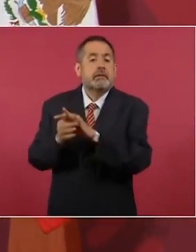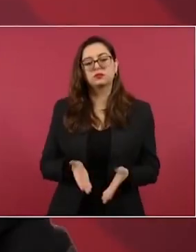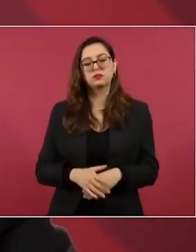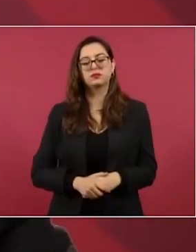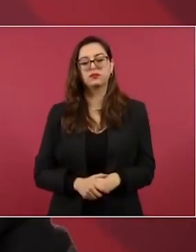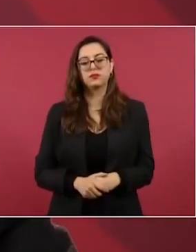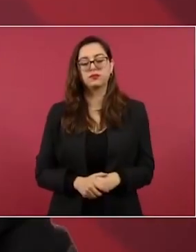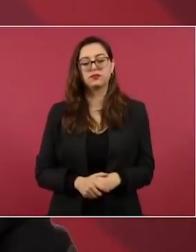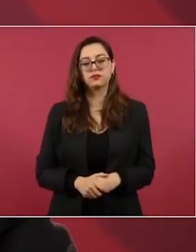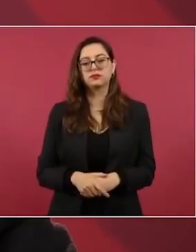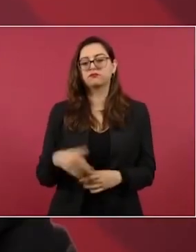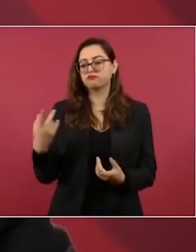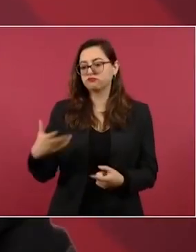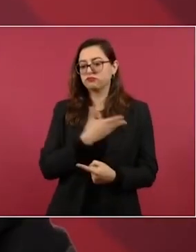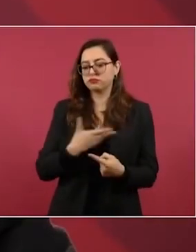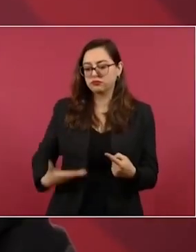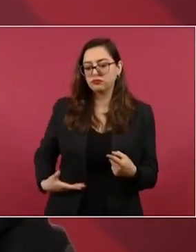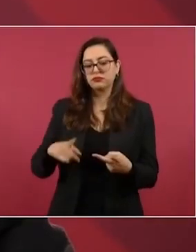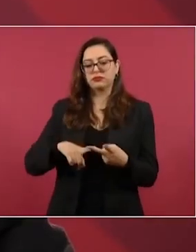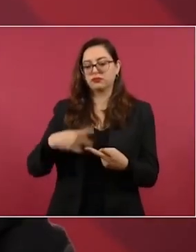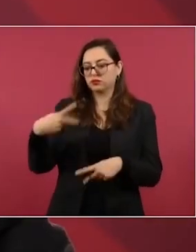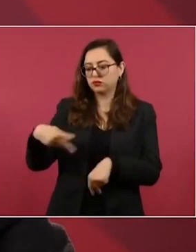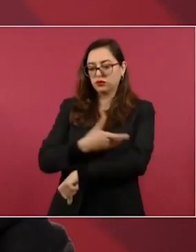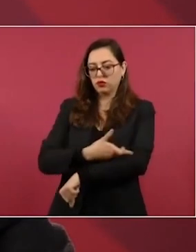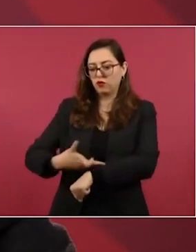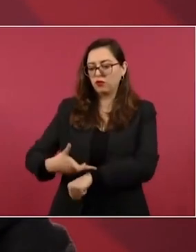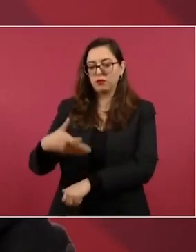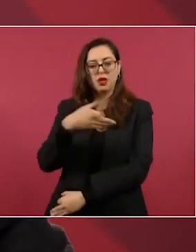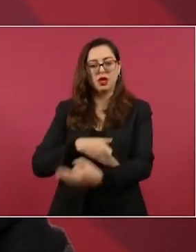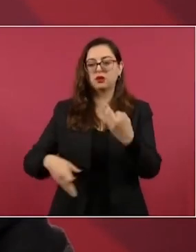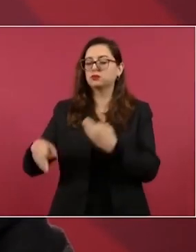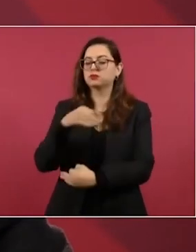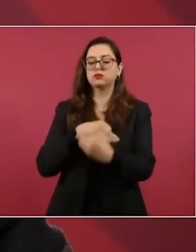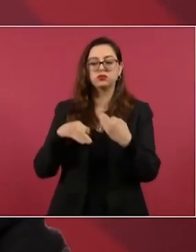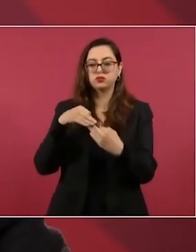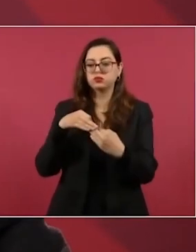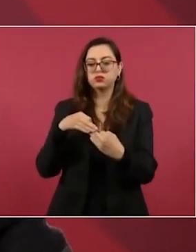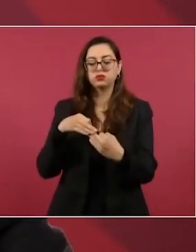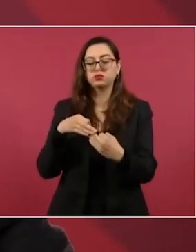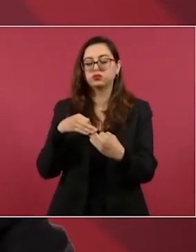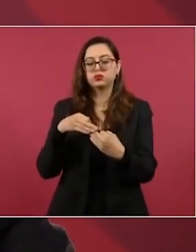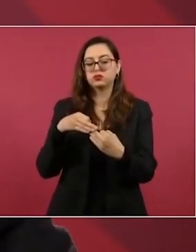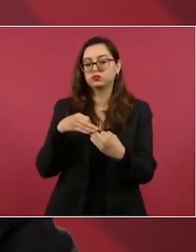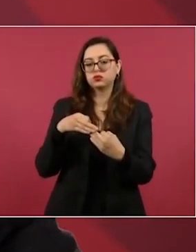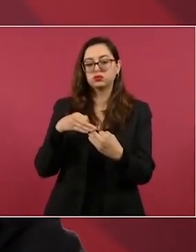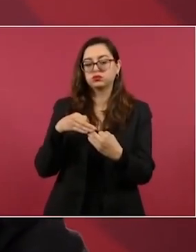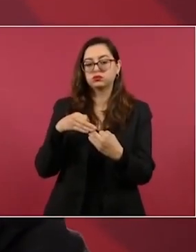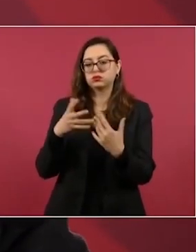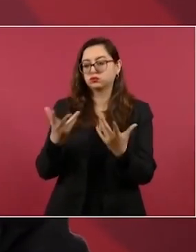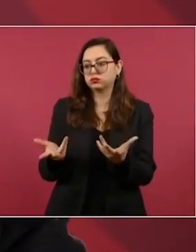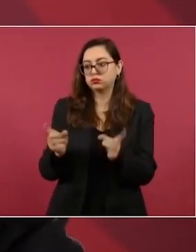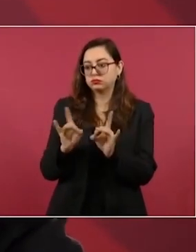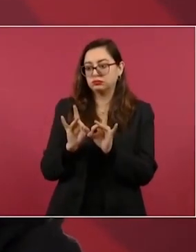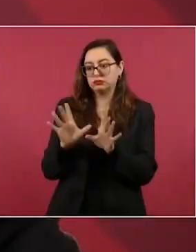para su familia para todos los que se